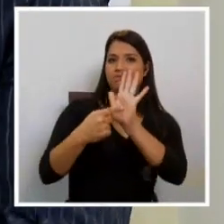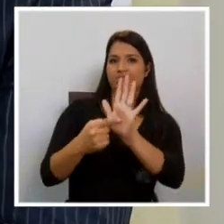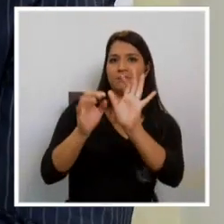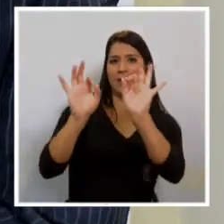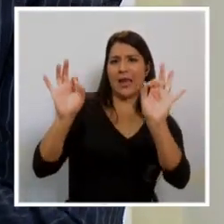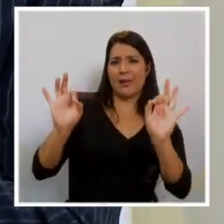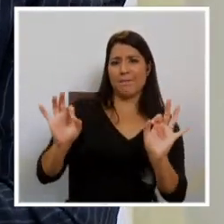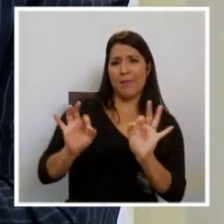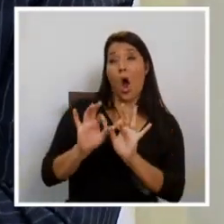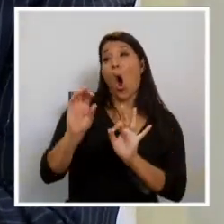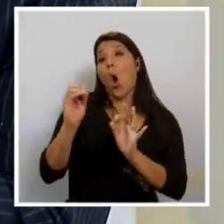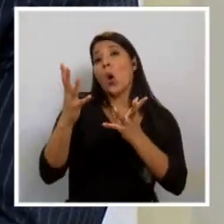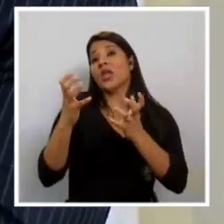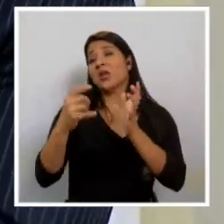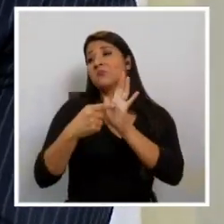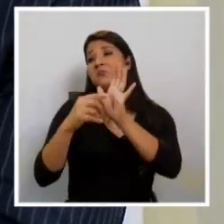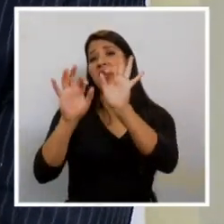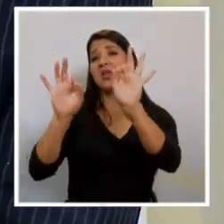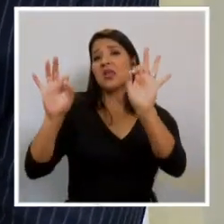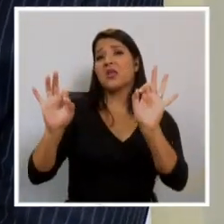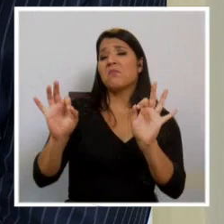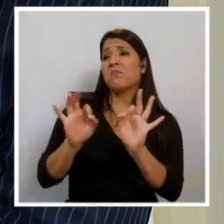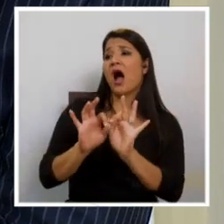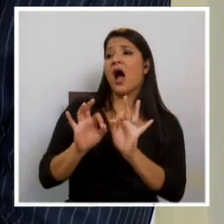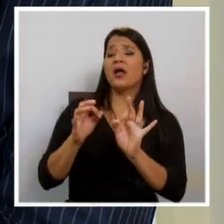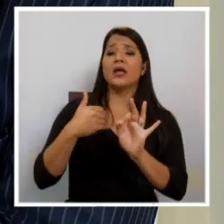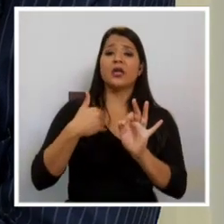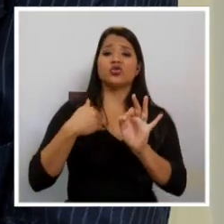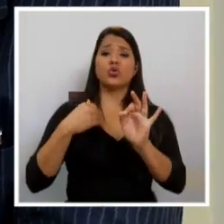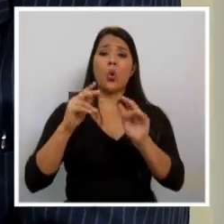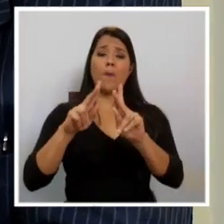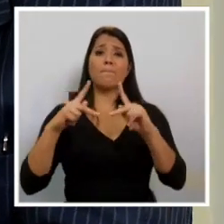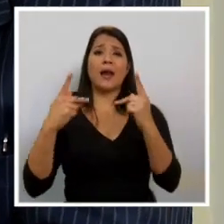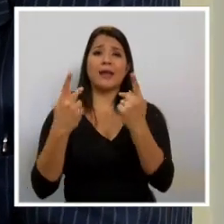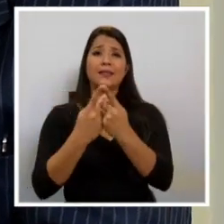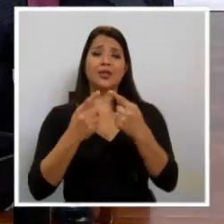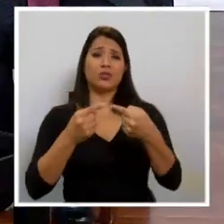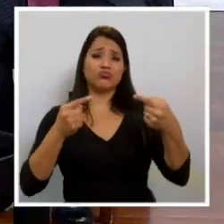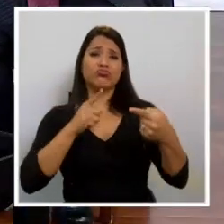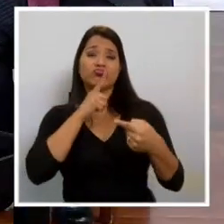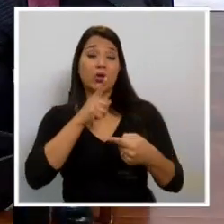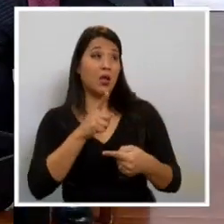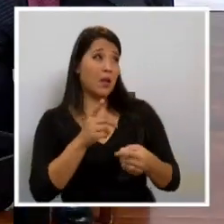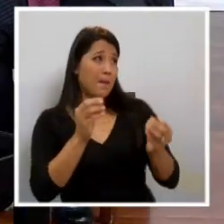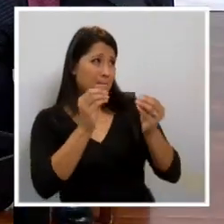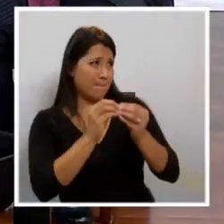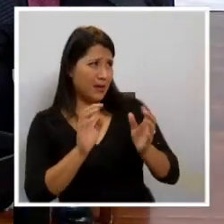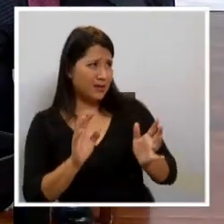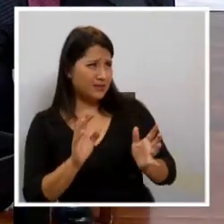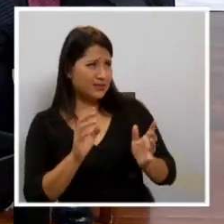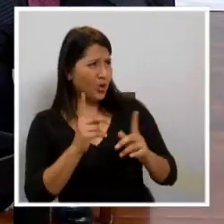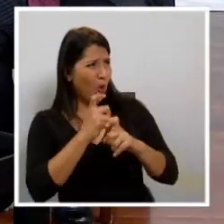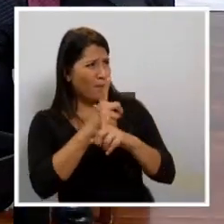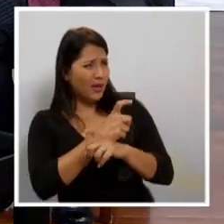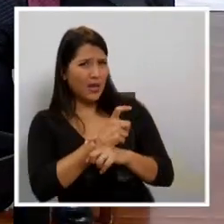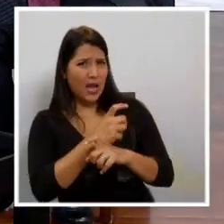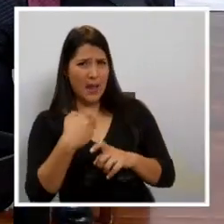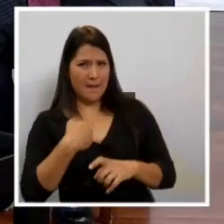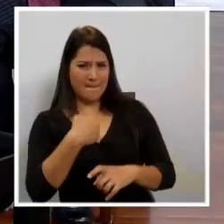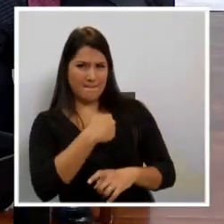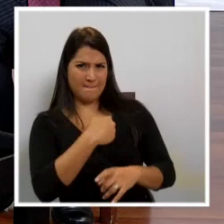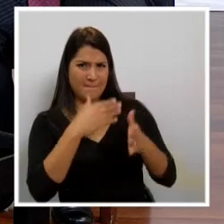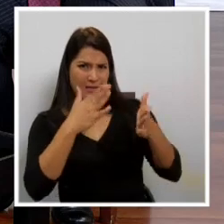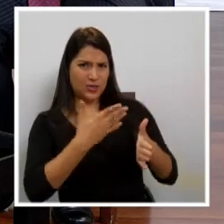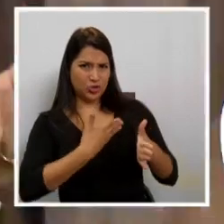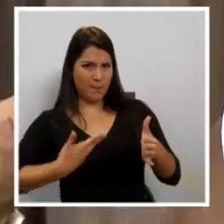dar la imagen, de que son una oposición real. Por lo menos la fracción, porque... Claro. Porque es algo muy complicado, ¿verdad? El ministro de la Presidencia, ahí